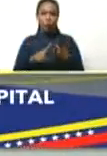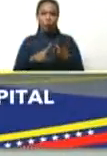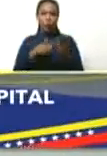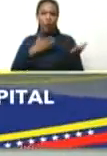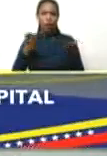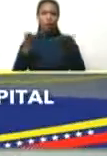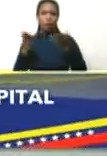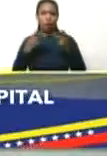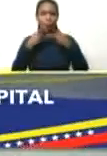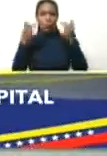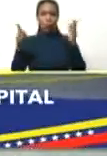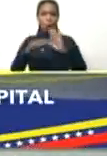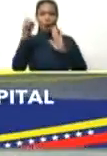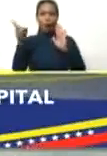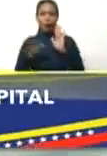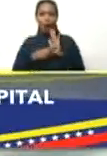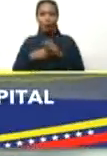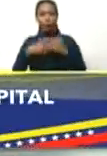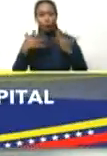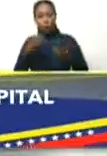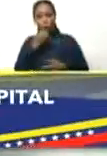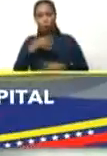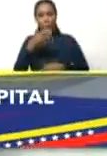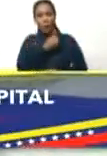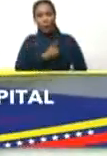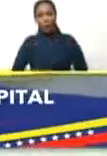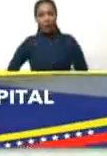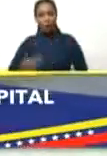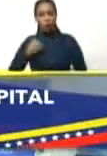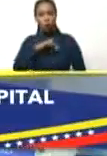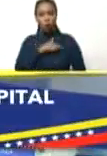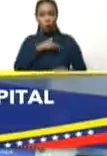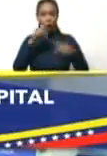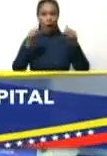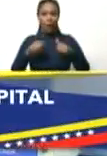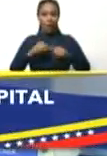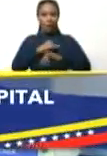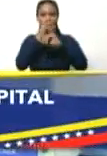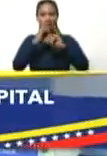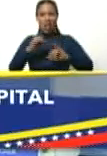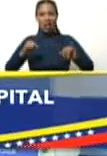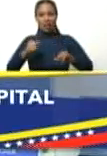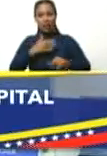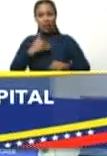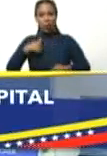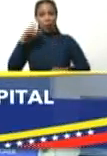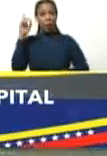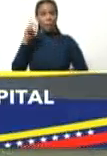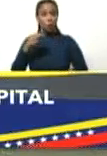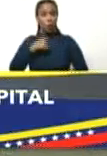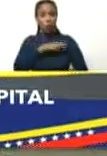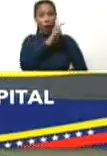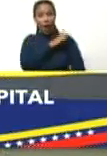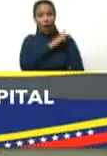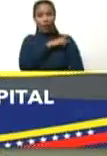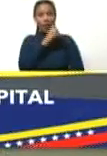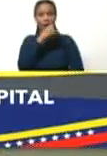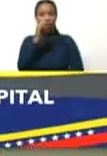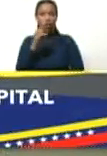servicios públicos en general. Así que bueno, presidente, nosotros estamos muy contentos. Quisiera que también nuestro jefe de la